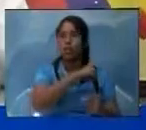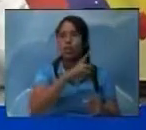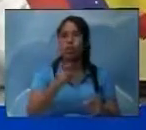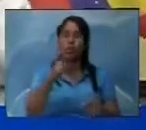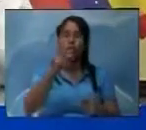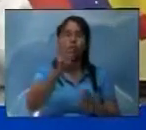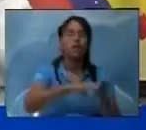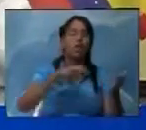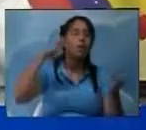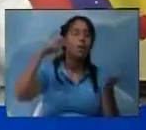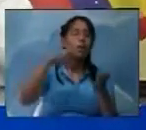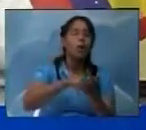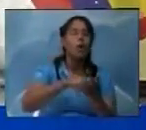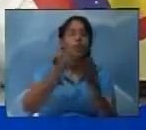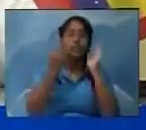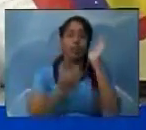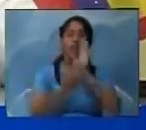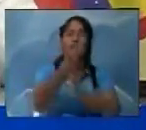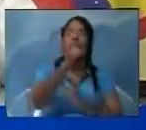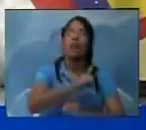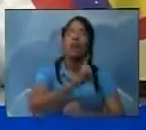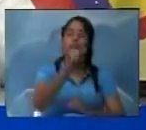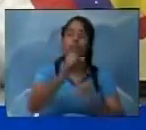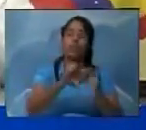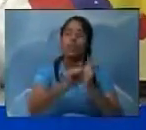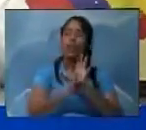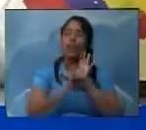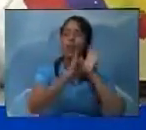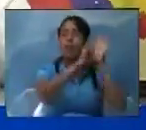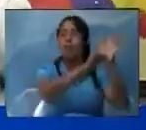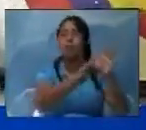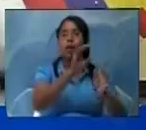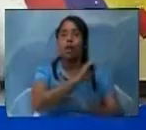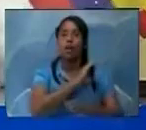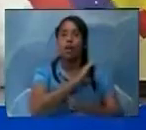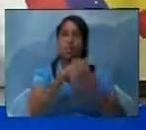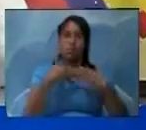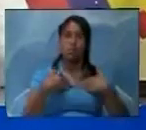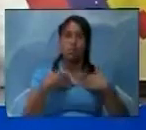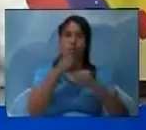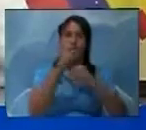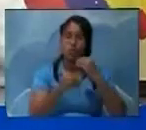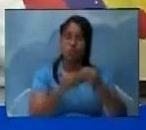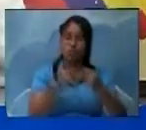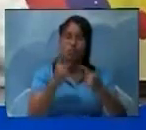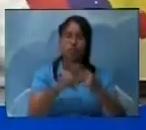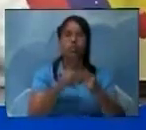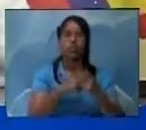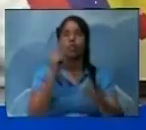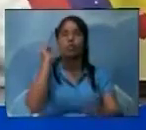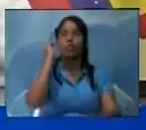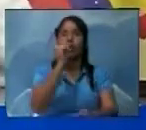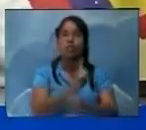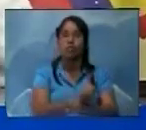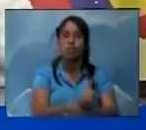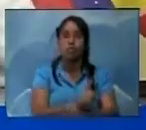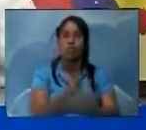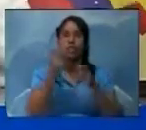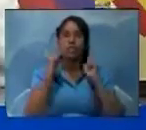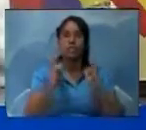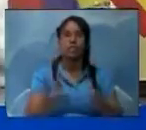se postran delante de la imagen mía, una sola sentencia